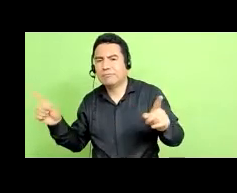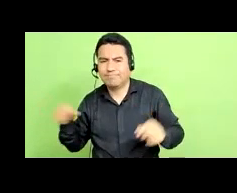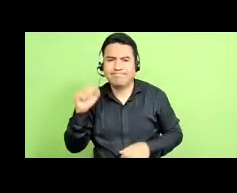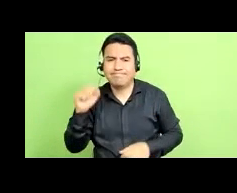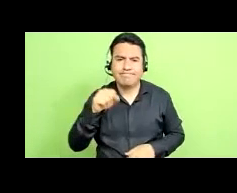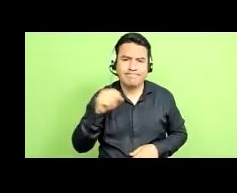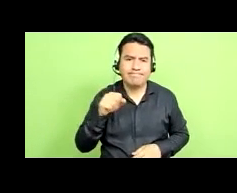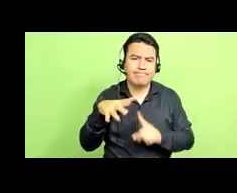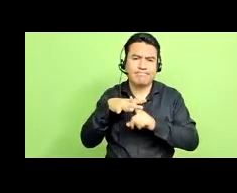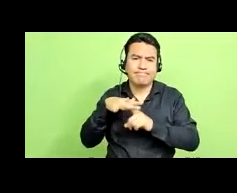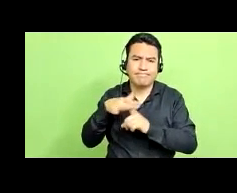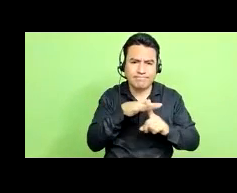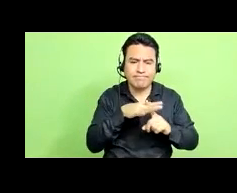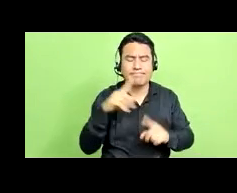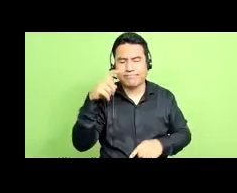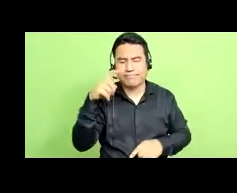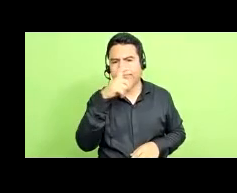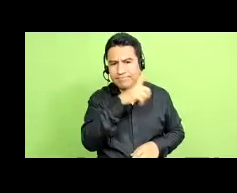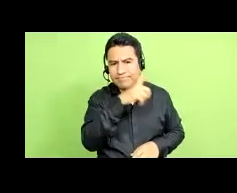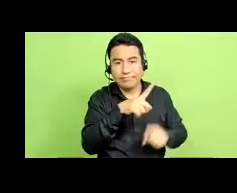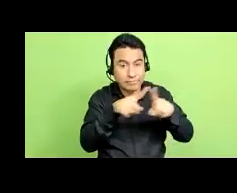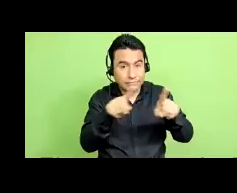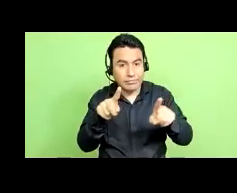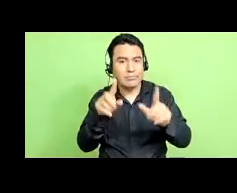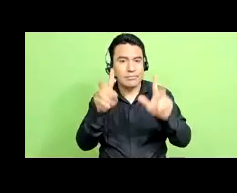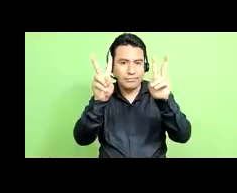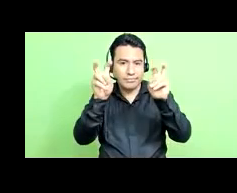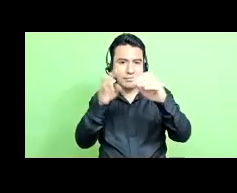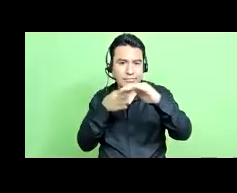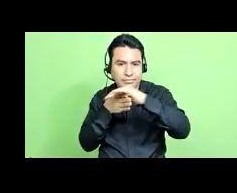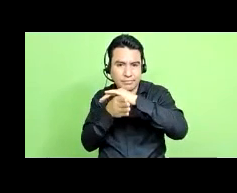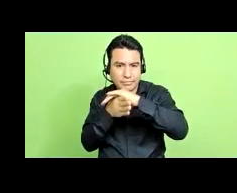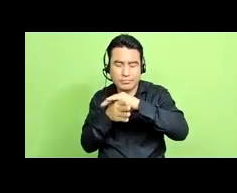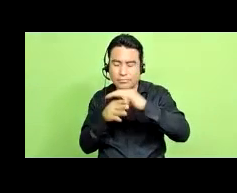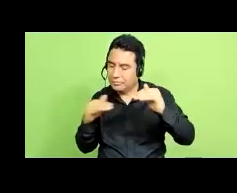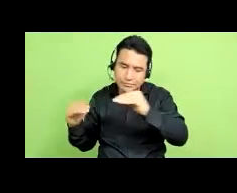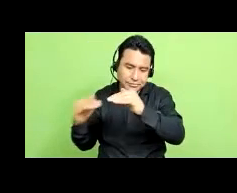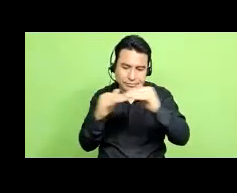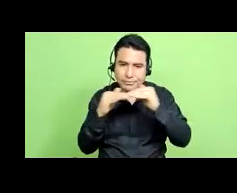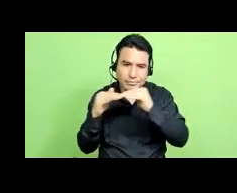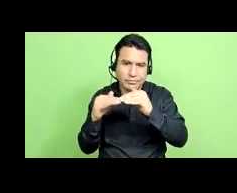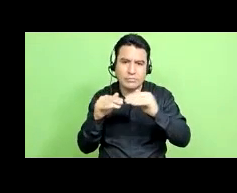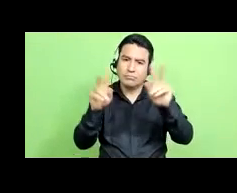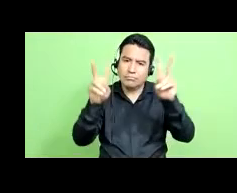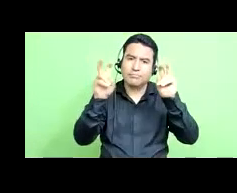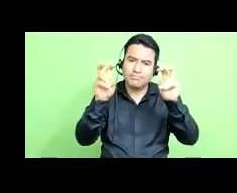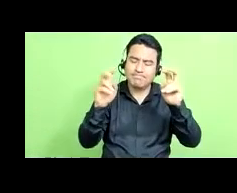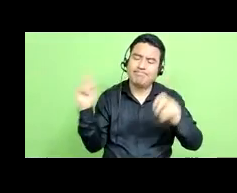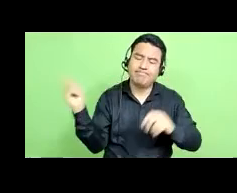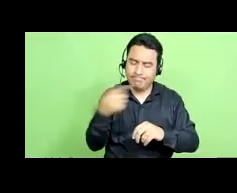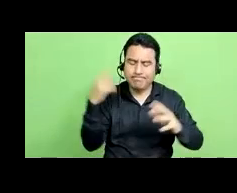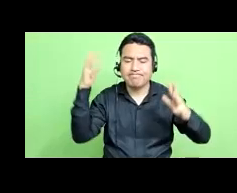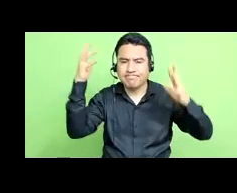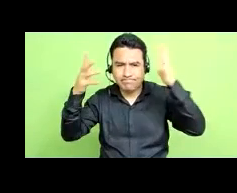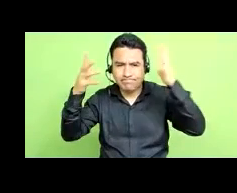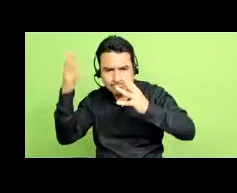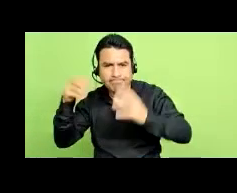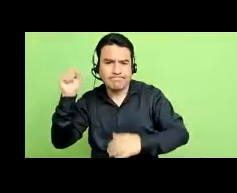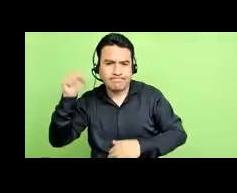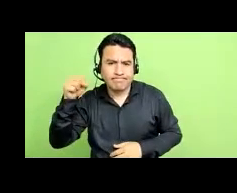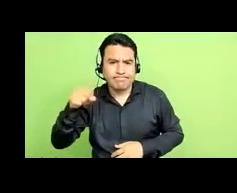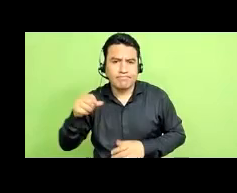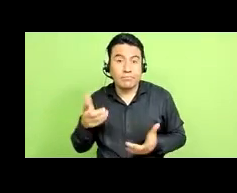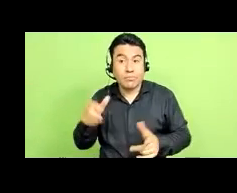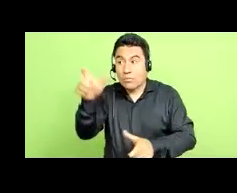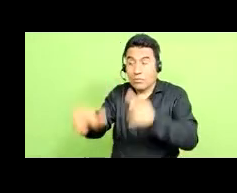pero hay algo en común el tema de accesibilidad no es un tema preocupante importante no solamente para las personas